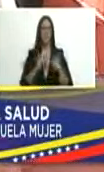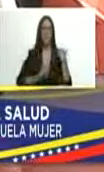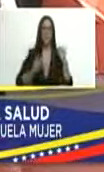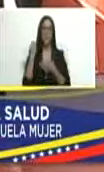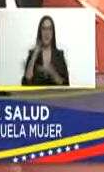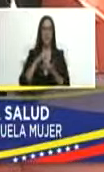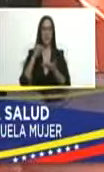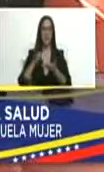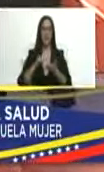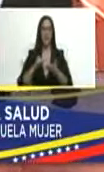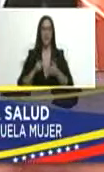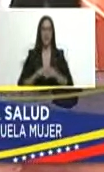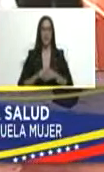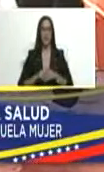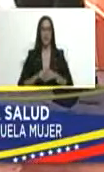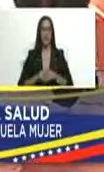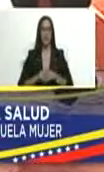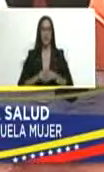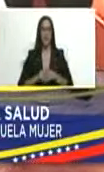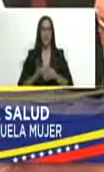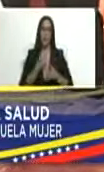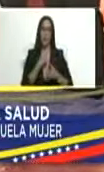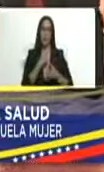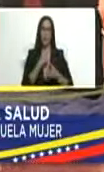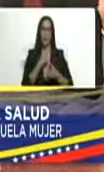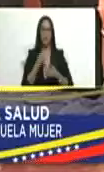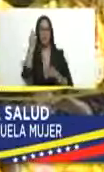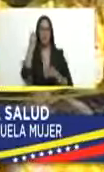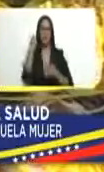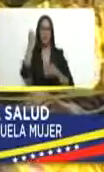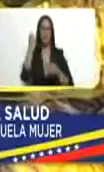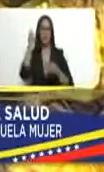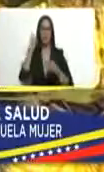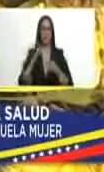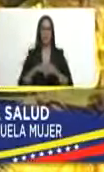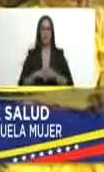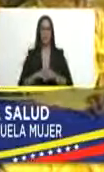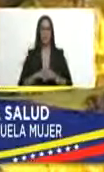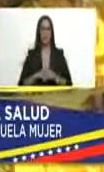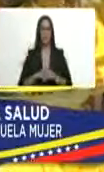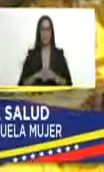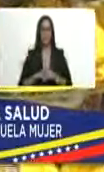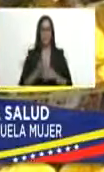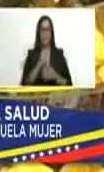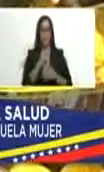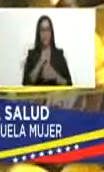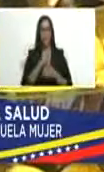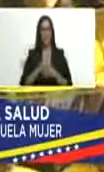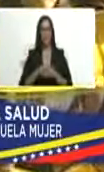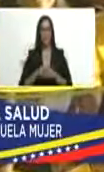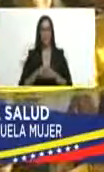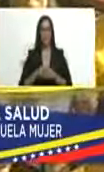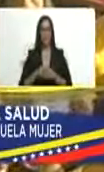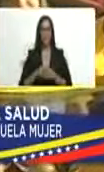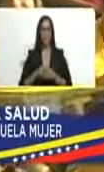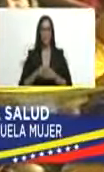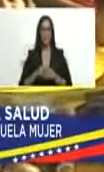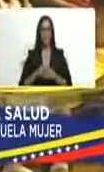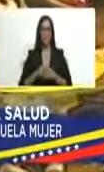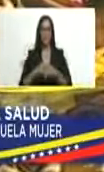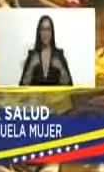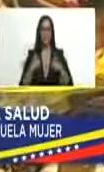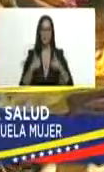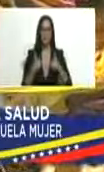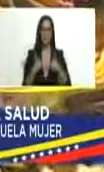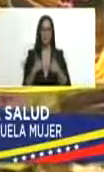Nacional, diputado. A mí me gustaba mucho ser diputado. Me gusta, pues. Bien chévere.